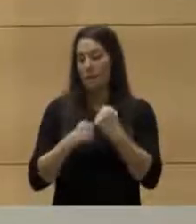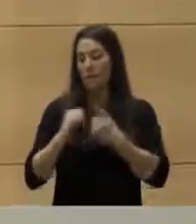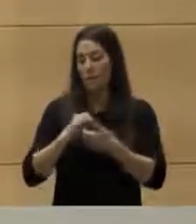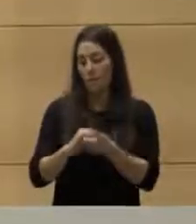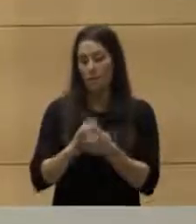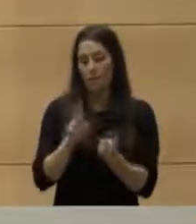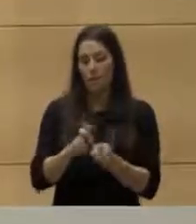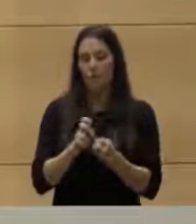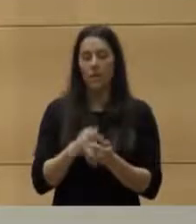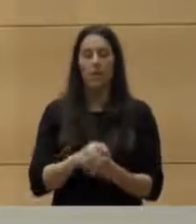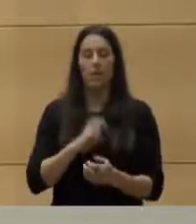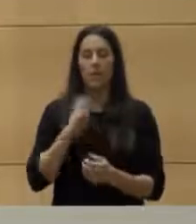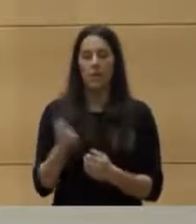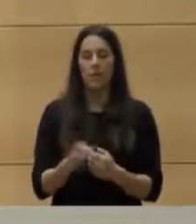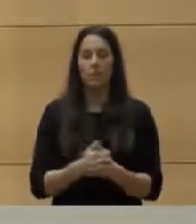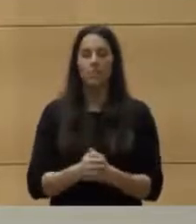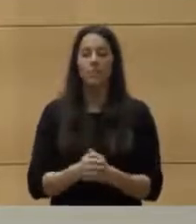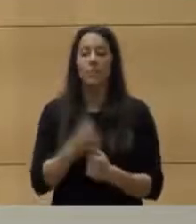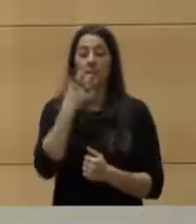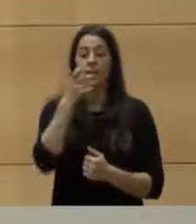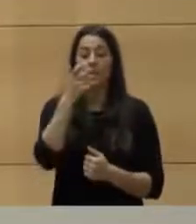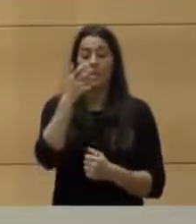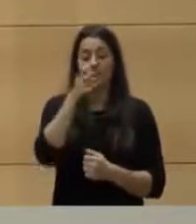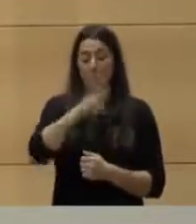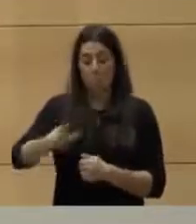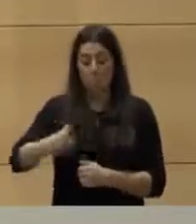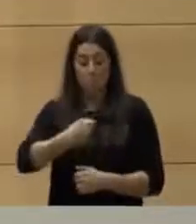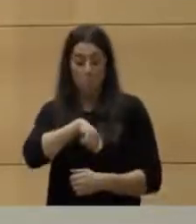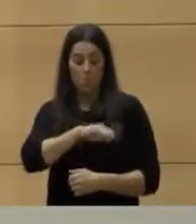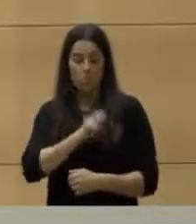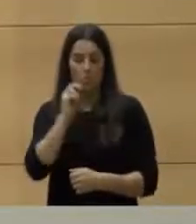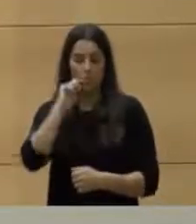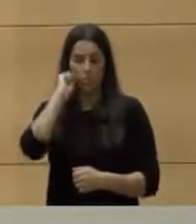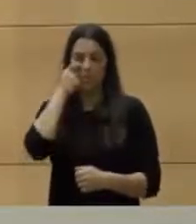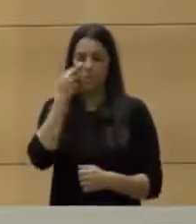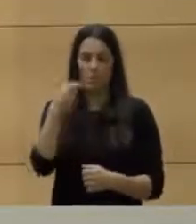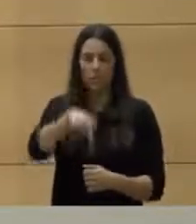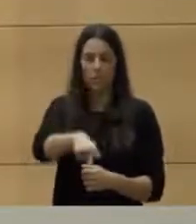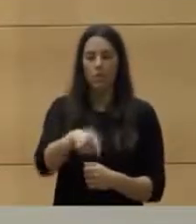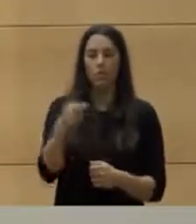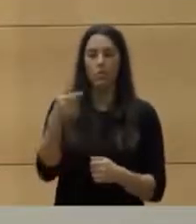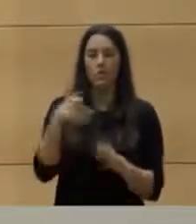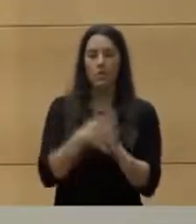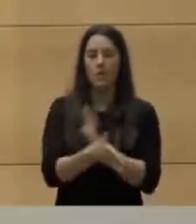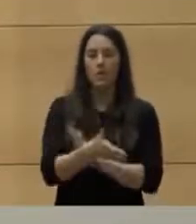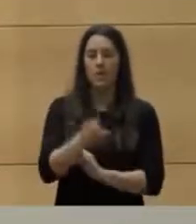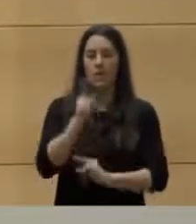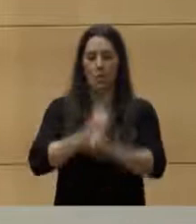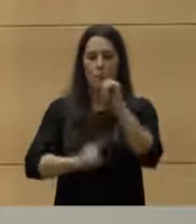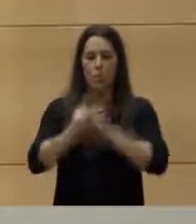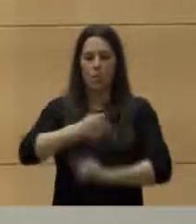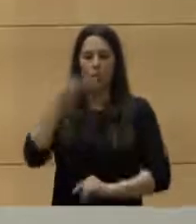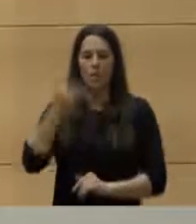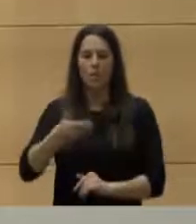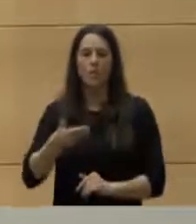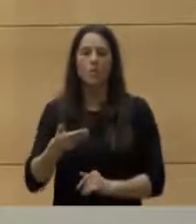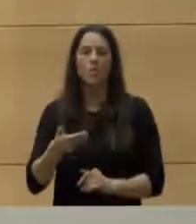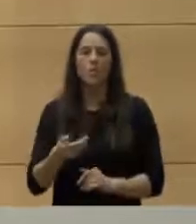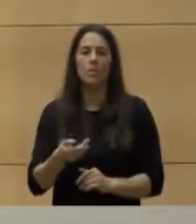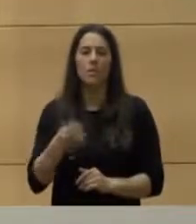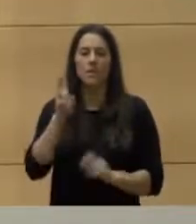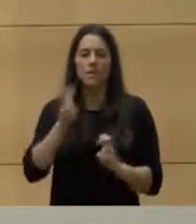española no ve que estos son los problemas fundamentales que se van a abordar, el problema de